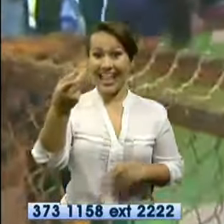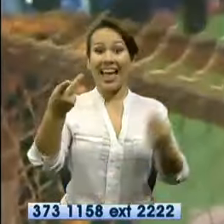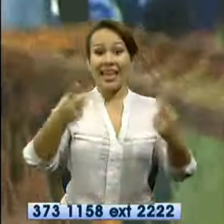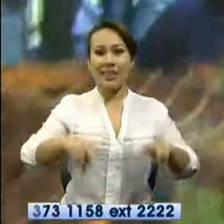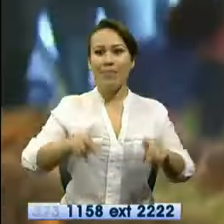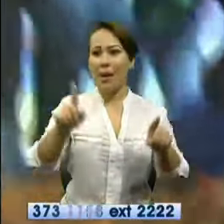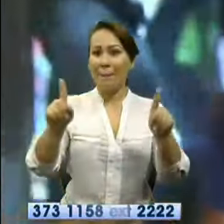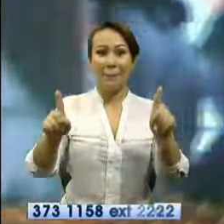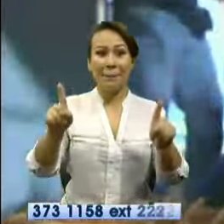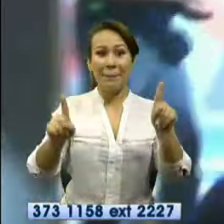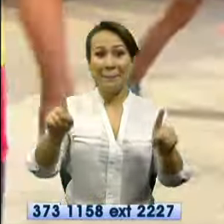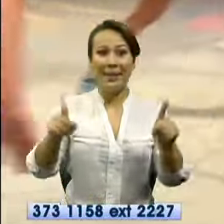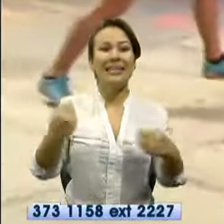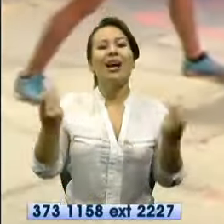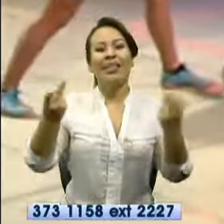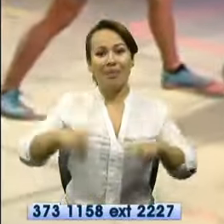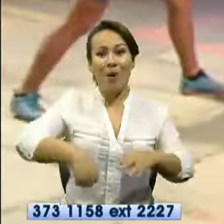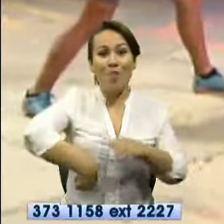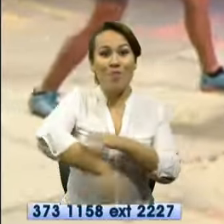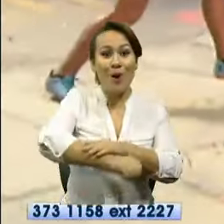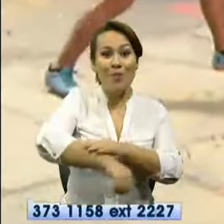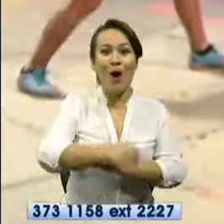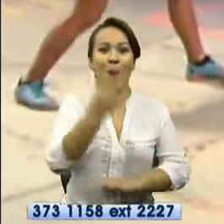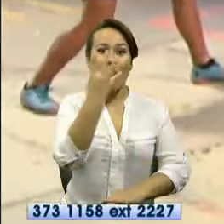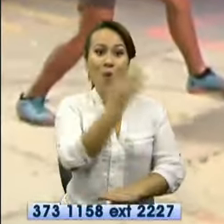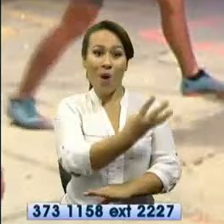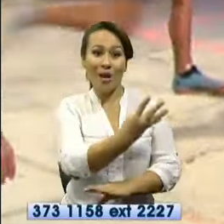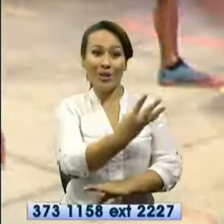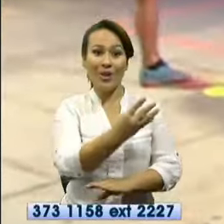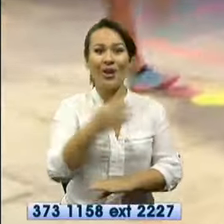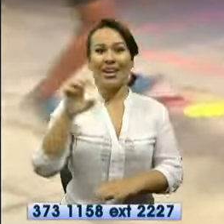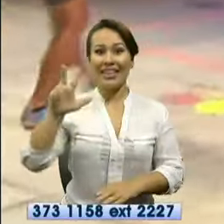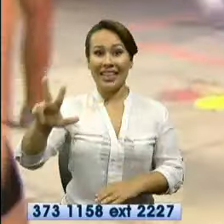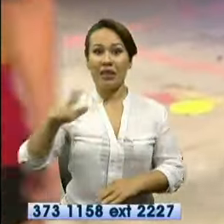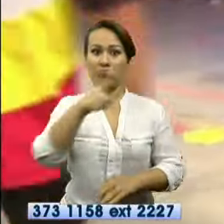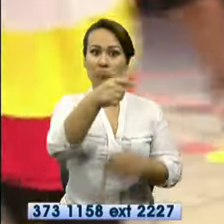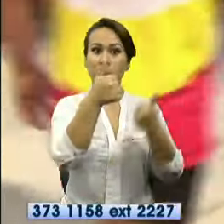Fuimos a los penales. Ganamos 4-3, gracias a la